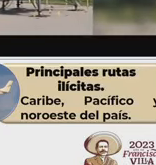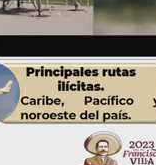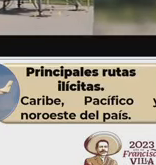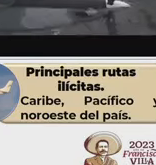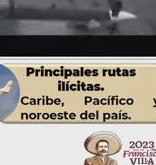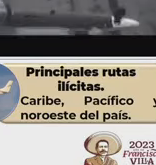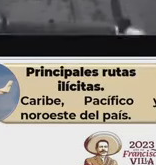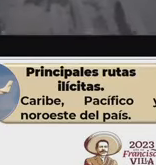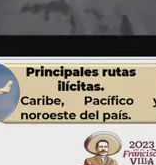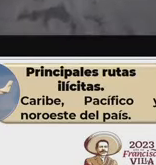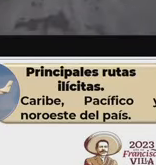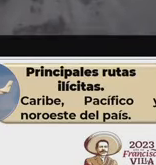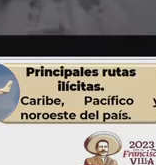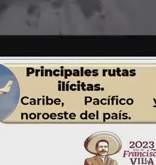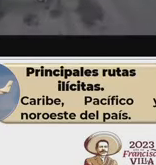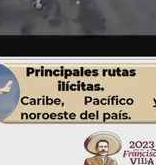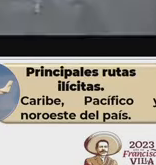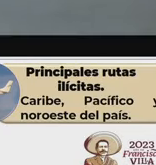aéreo y